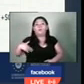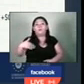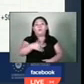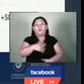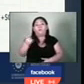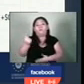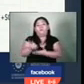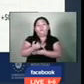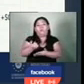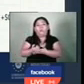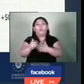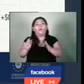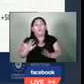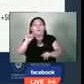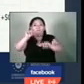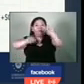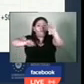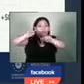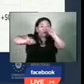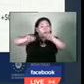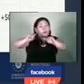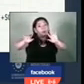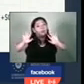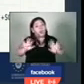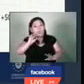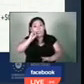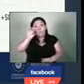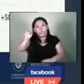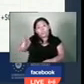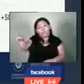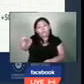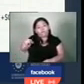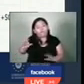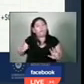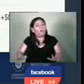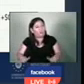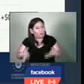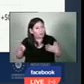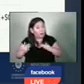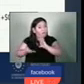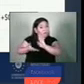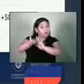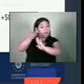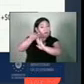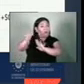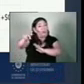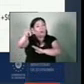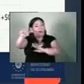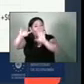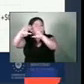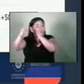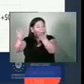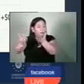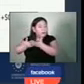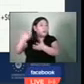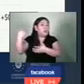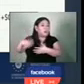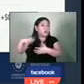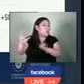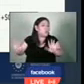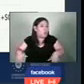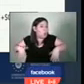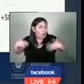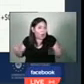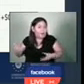Economía. Los cambios de precios, según lo que confirman las autoridades, se deben a factores externos como las bajas en las reservas de